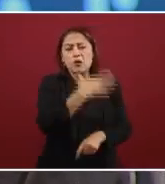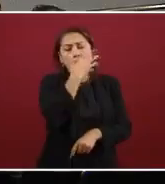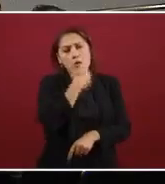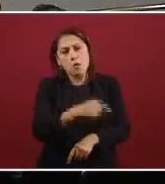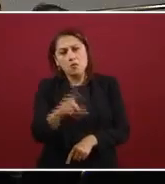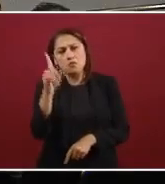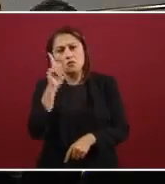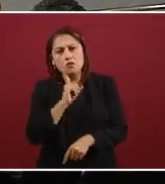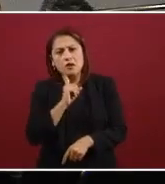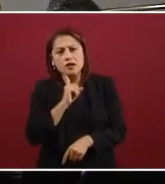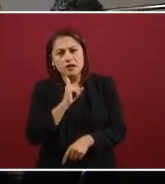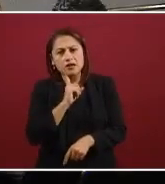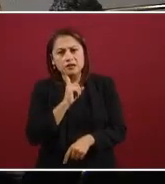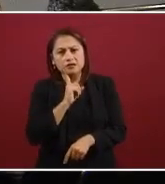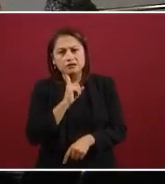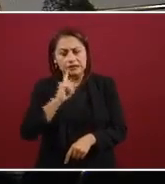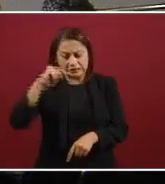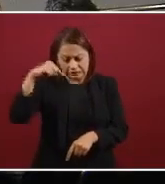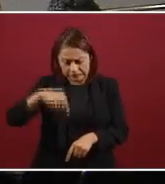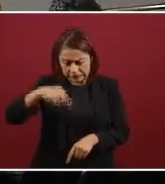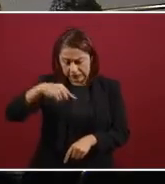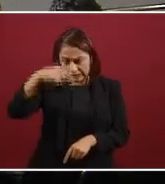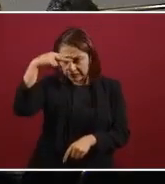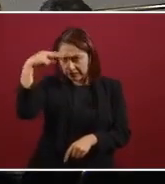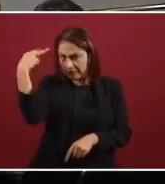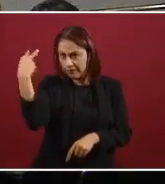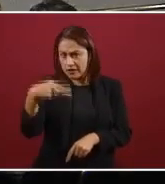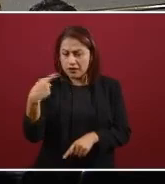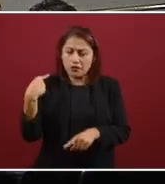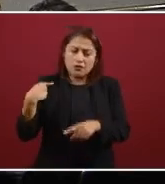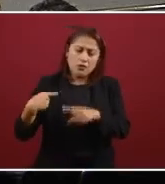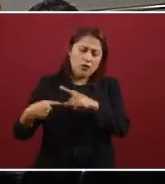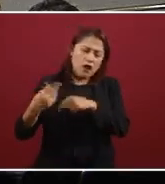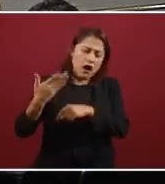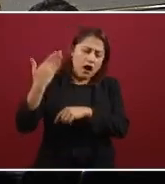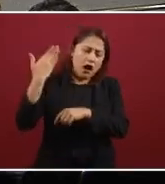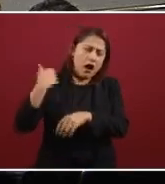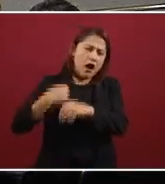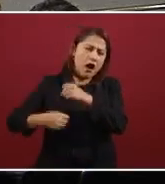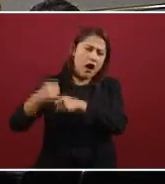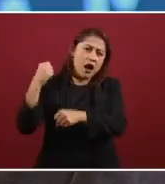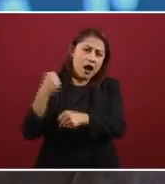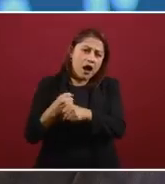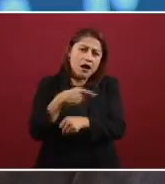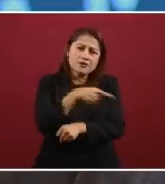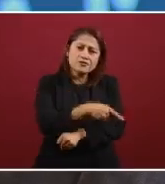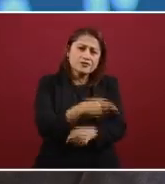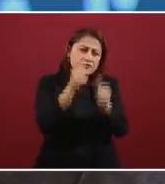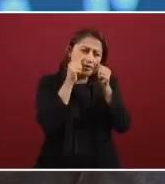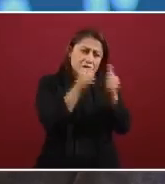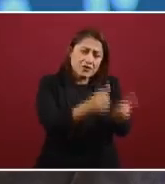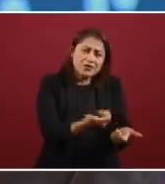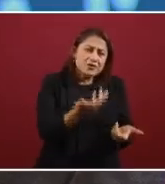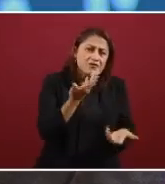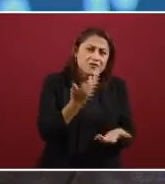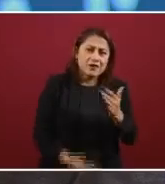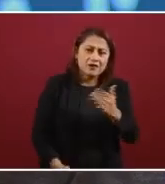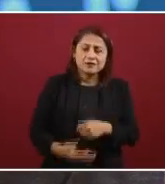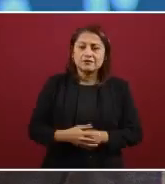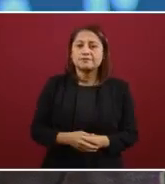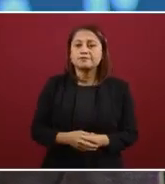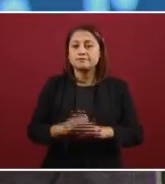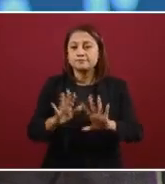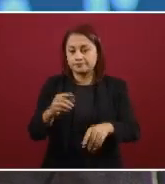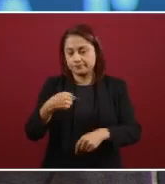hombres han tenido en nuestro país a lo largo de ya demasiados años. Termino señalando tres cosas. Uno